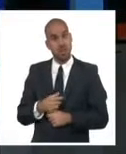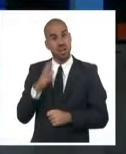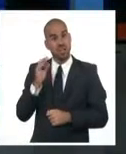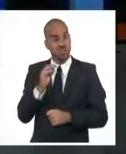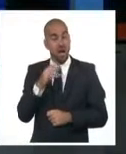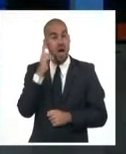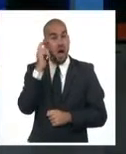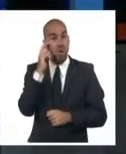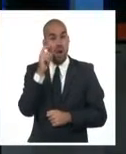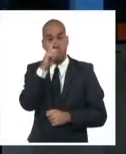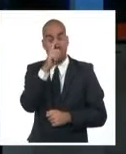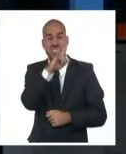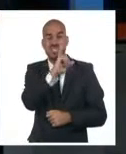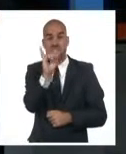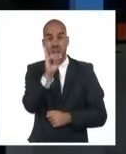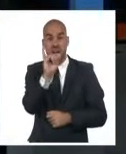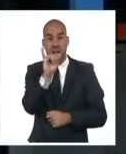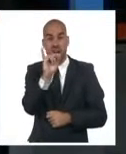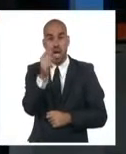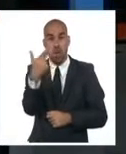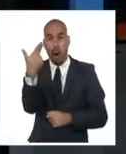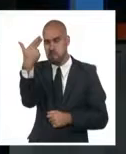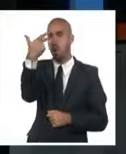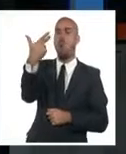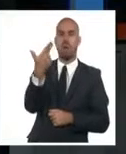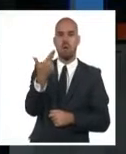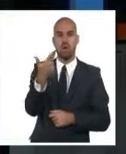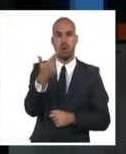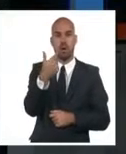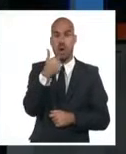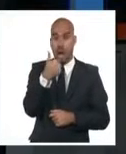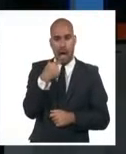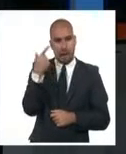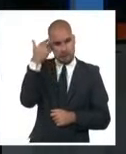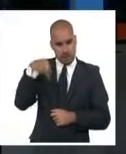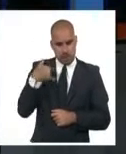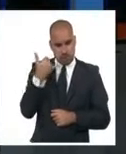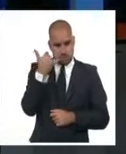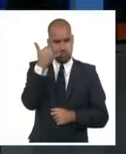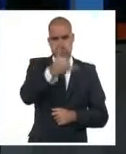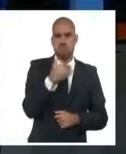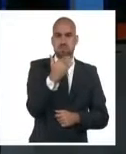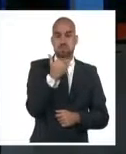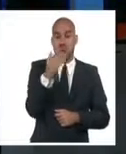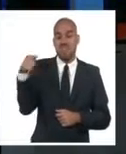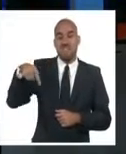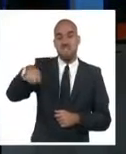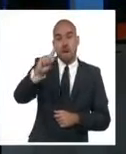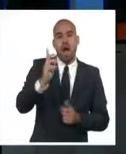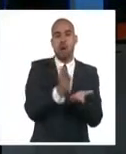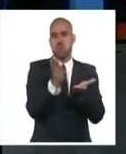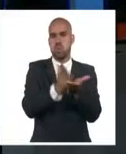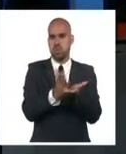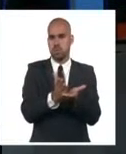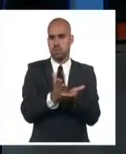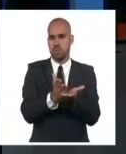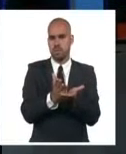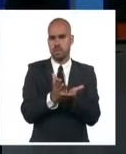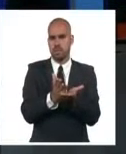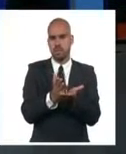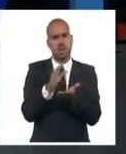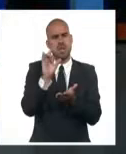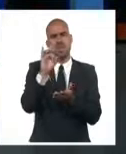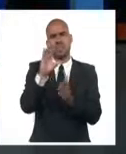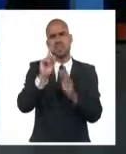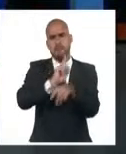66 años, quien aún así logró llamar a la policía para avisar que el joven se dirigía hacia la escuela. Mientras, 15 minutos antes